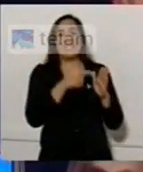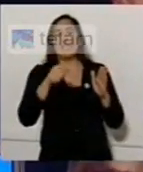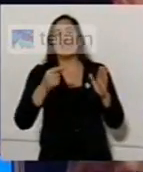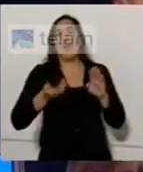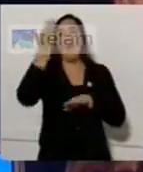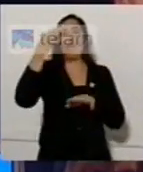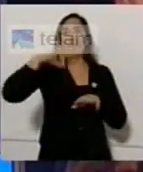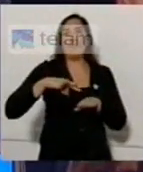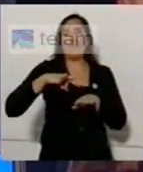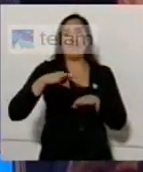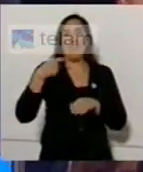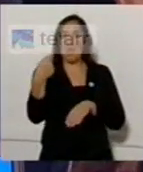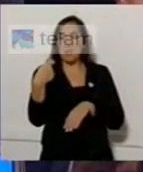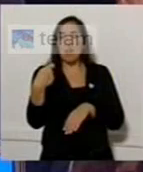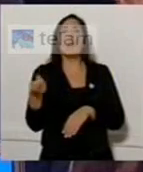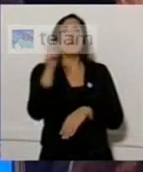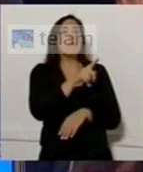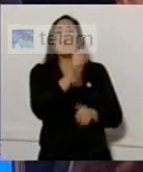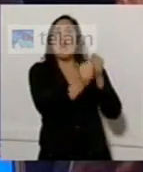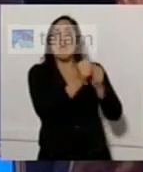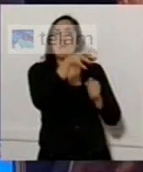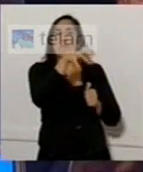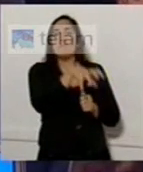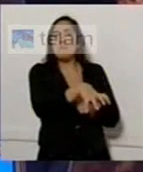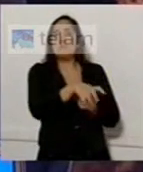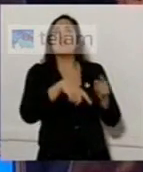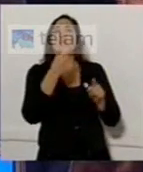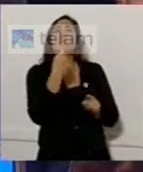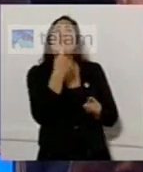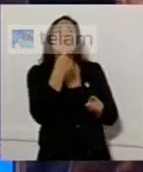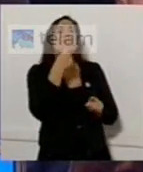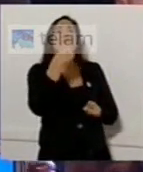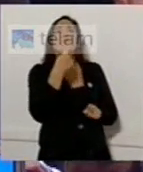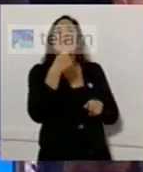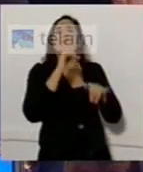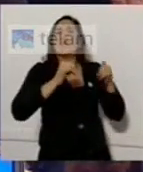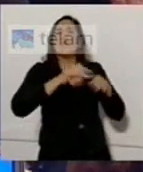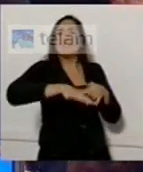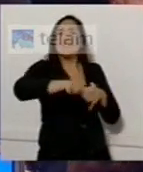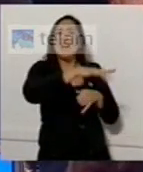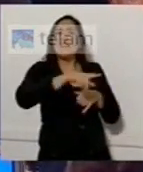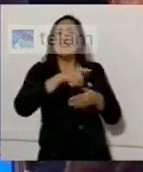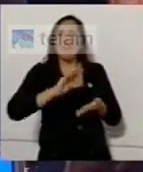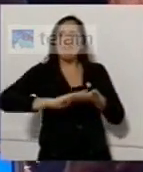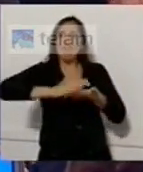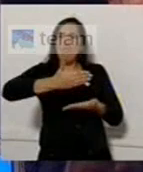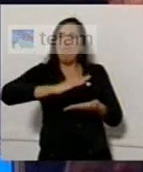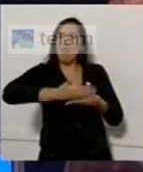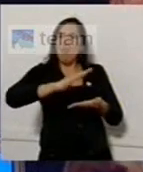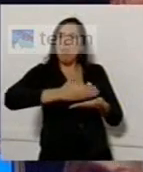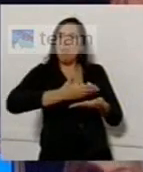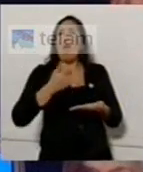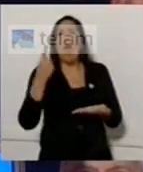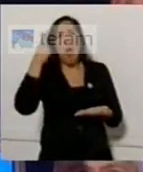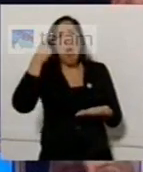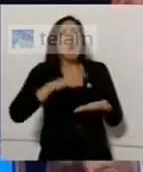que recibe una netbook, no para escuchar cumbias, por favor, como alguien decía el otro día, sino